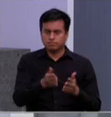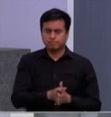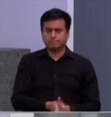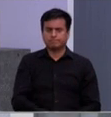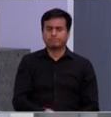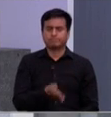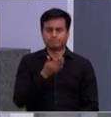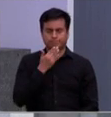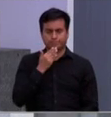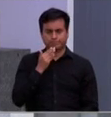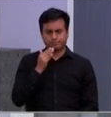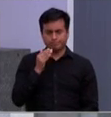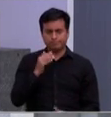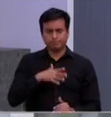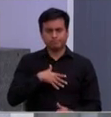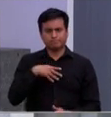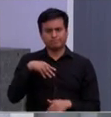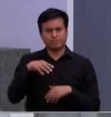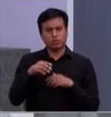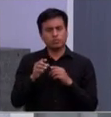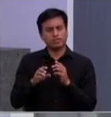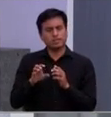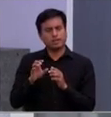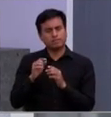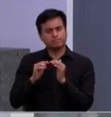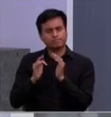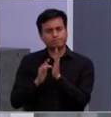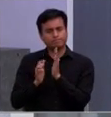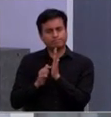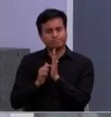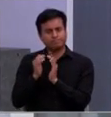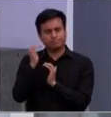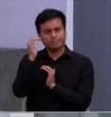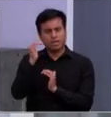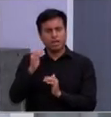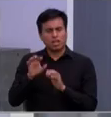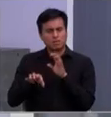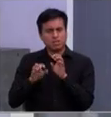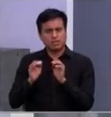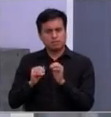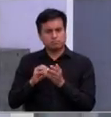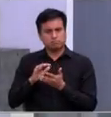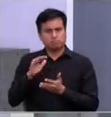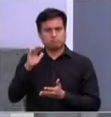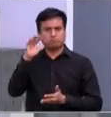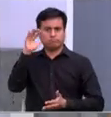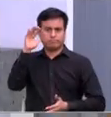Y el cociente de animalidad, que muchas veces va creciendo